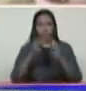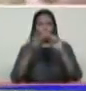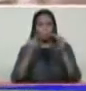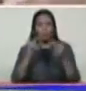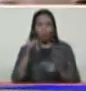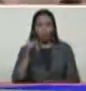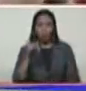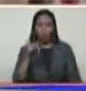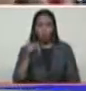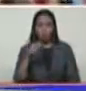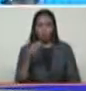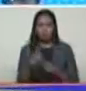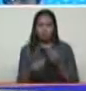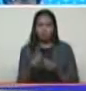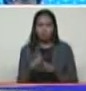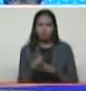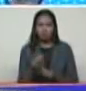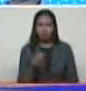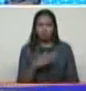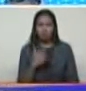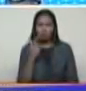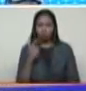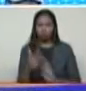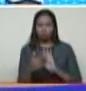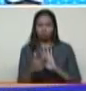un suceso y quiero pronunciarme